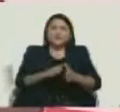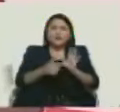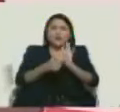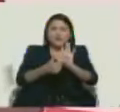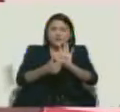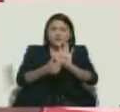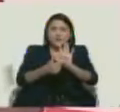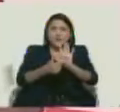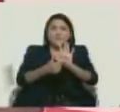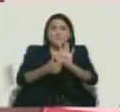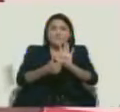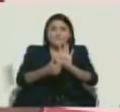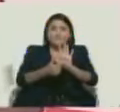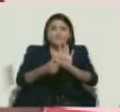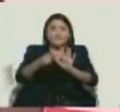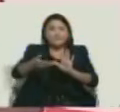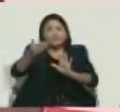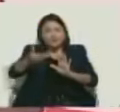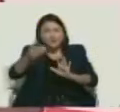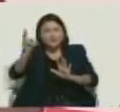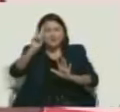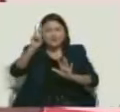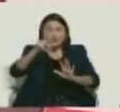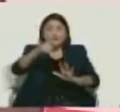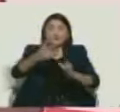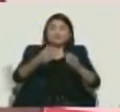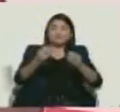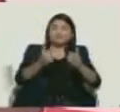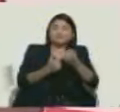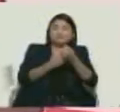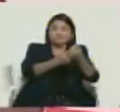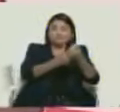el diálogo constante aquí en Venezuela a nivel de las bases.